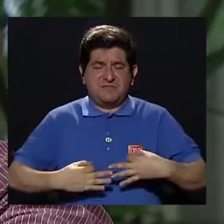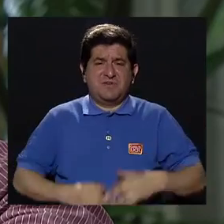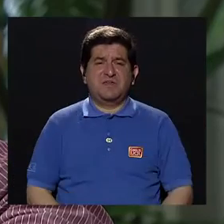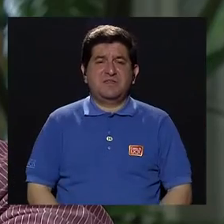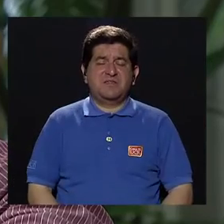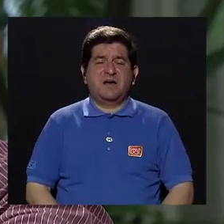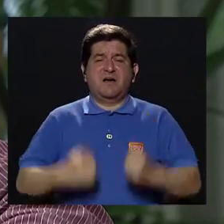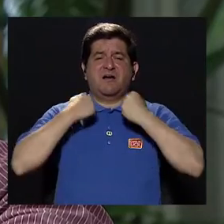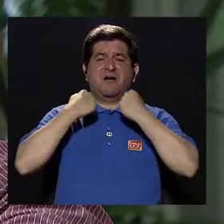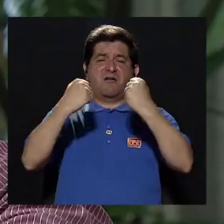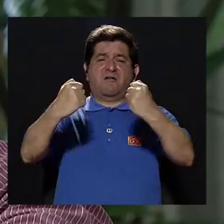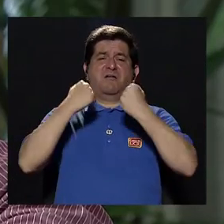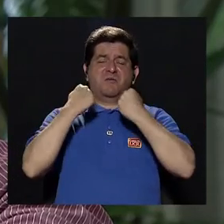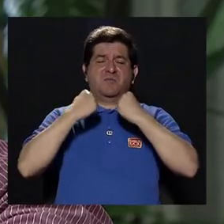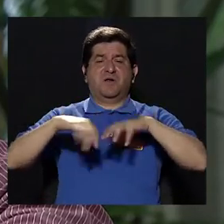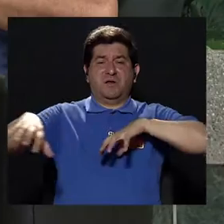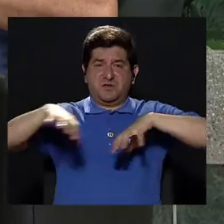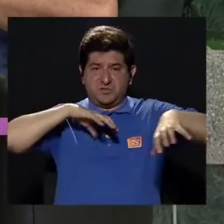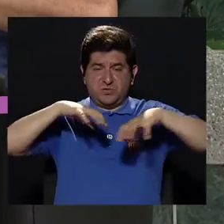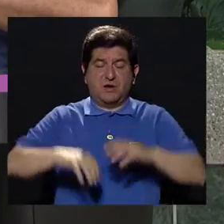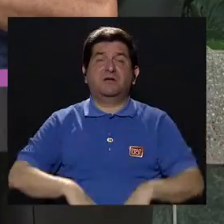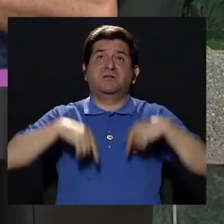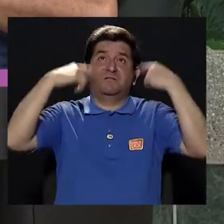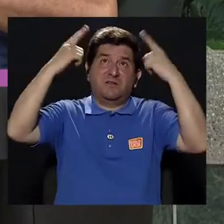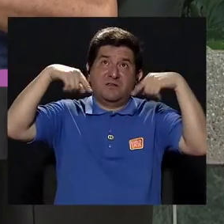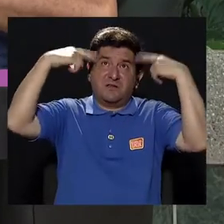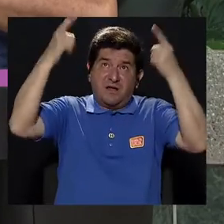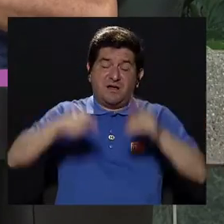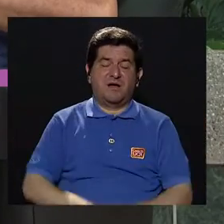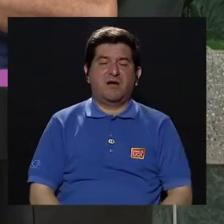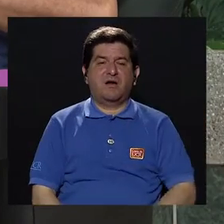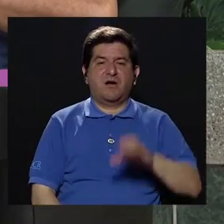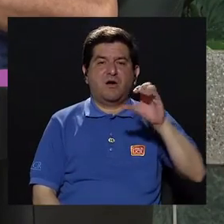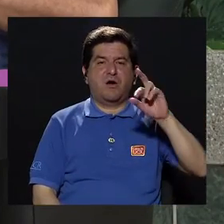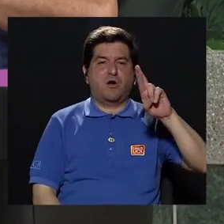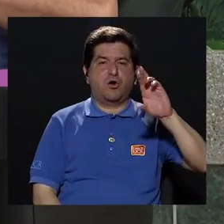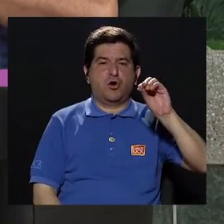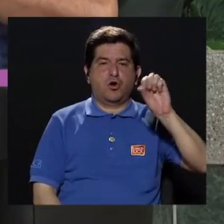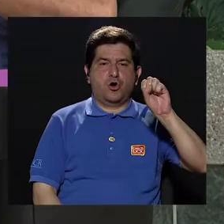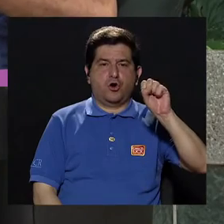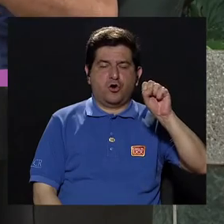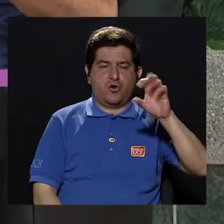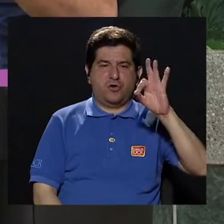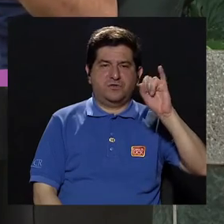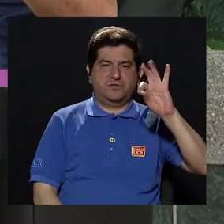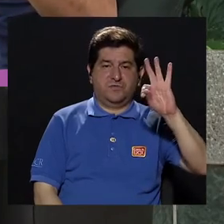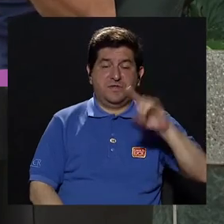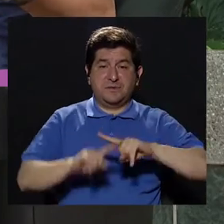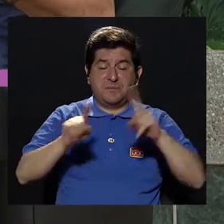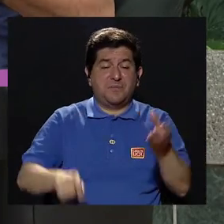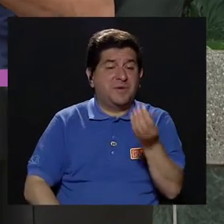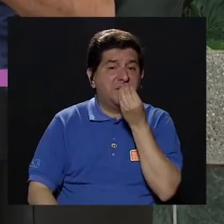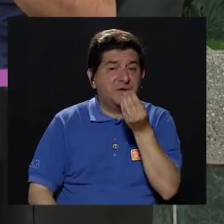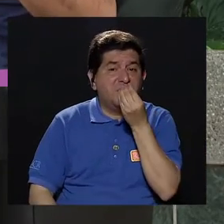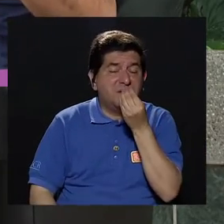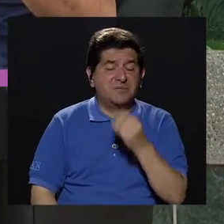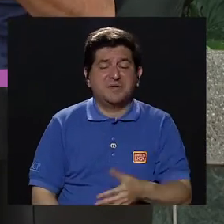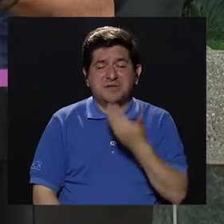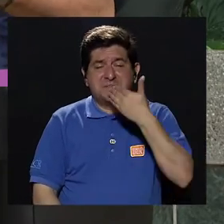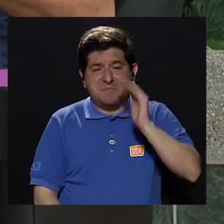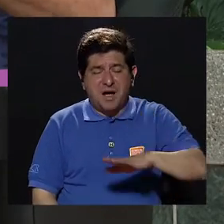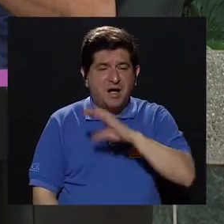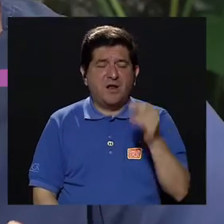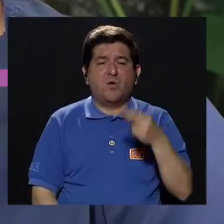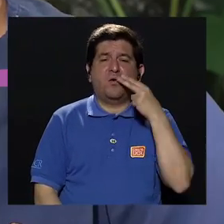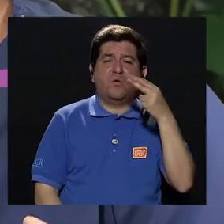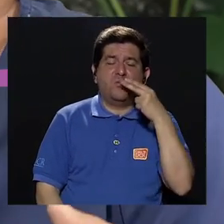en gimnasios, en actividades famosas, CrossFit, etcétera, si estamos alimentándonos o tenemos